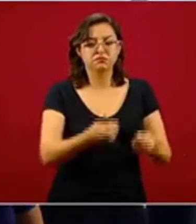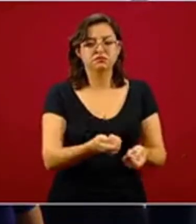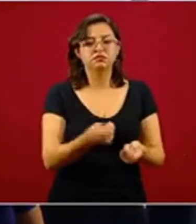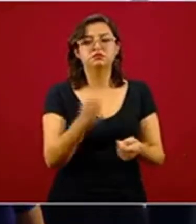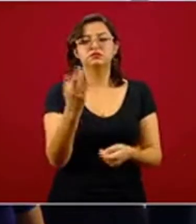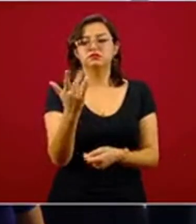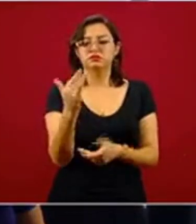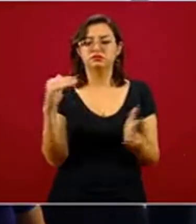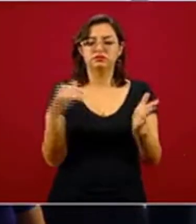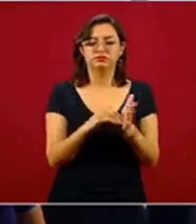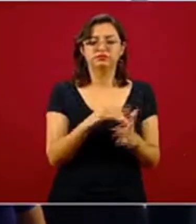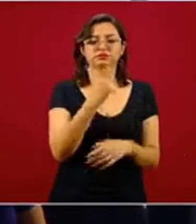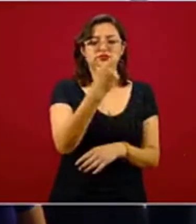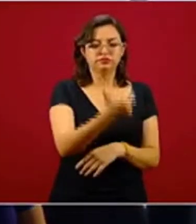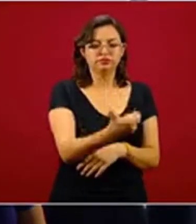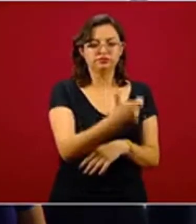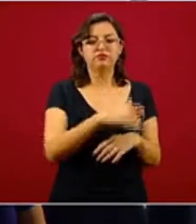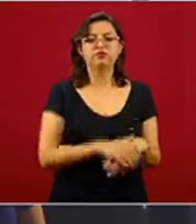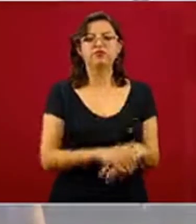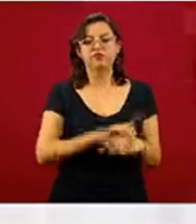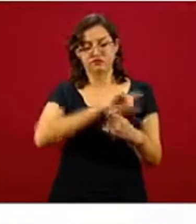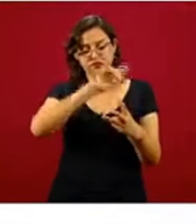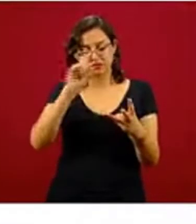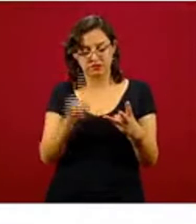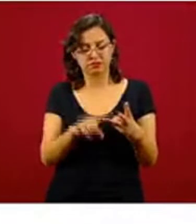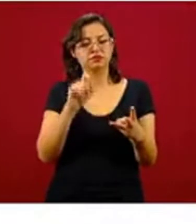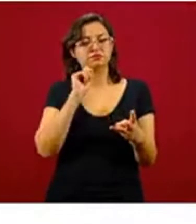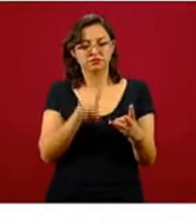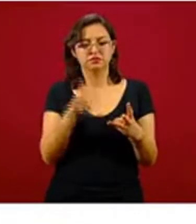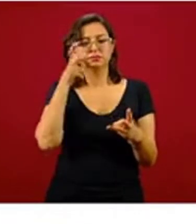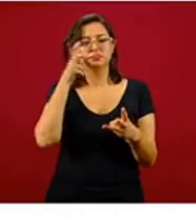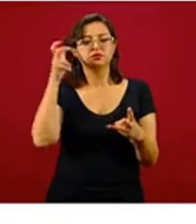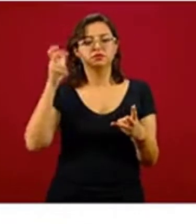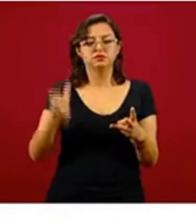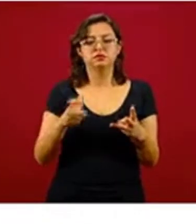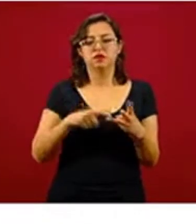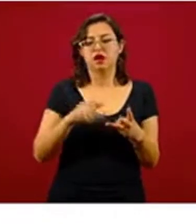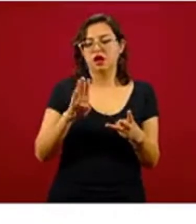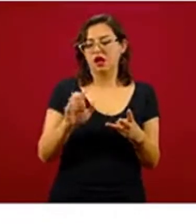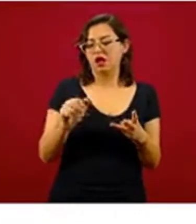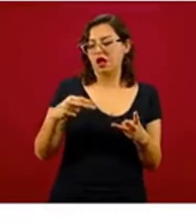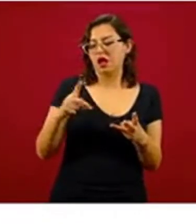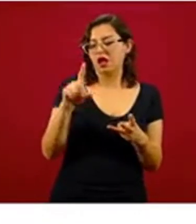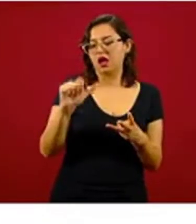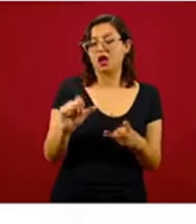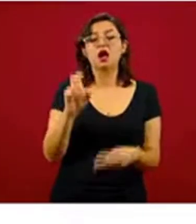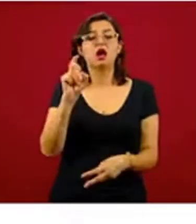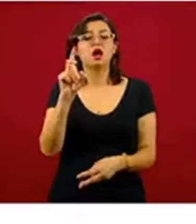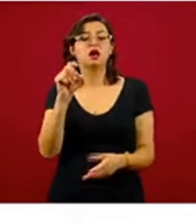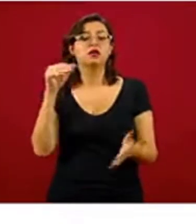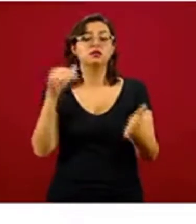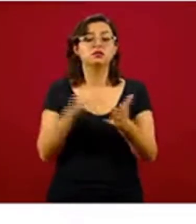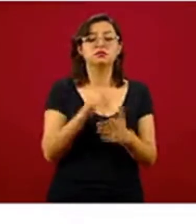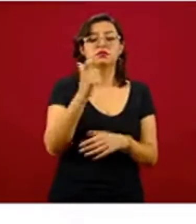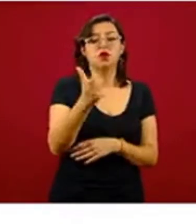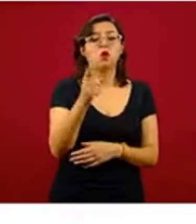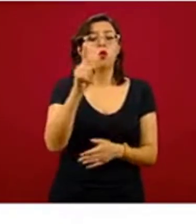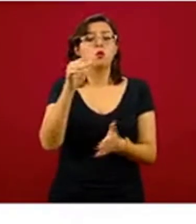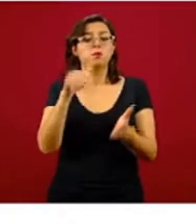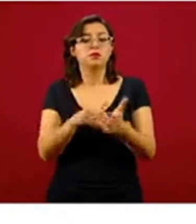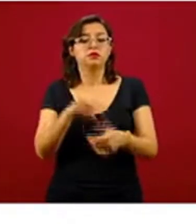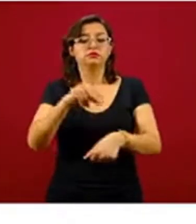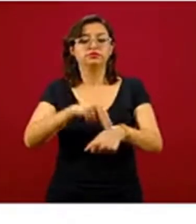50,000 pesos. Después, la misma condecoración, Miguel Hidalgo en grado banda de 30,000 pesos para 1,000 médicos y